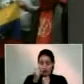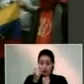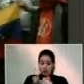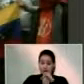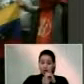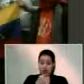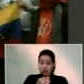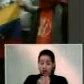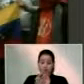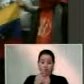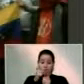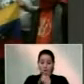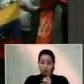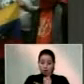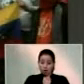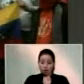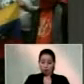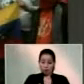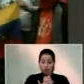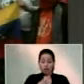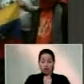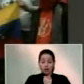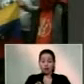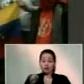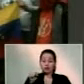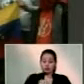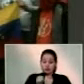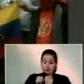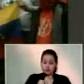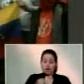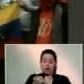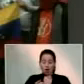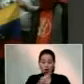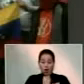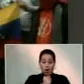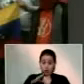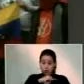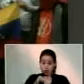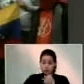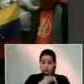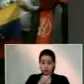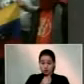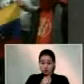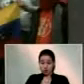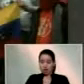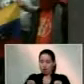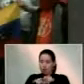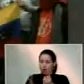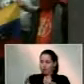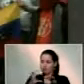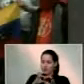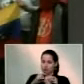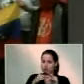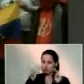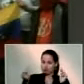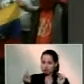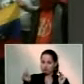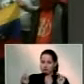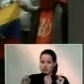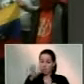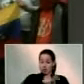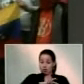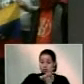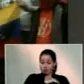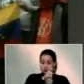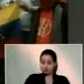sociedad civil no puede, pero en este sentido, en este caso, la Comisión Interamericana fungiría como una especie de puente entre la sociedad